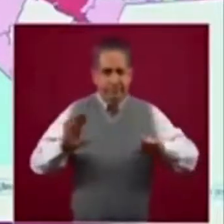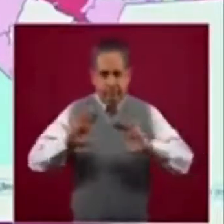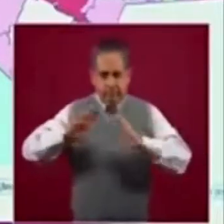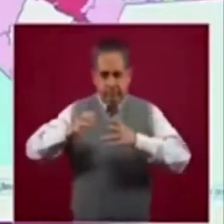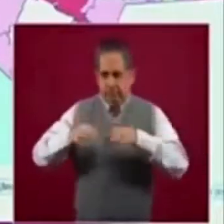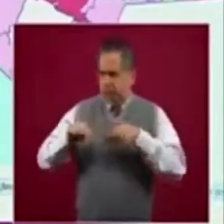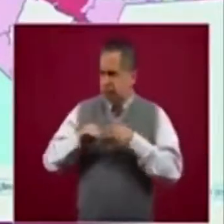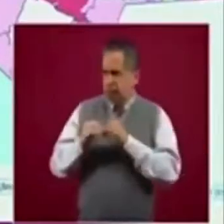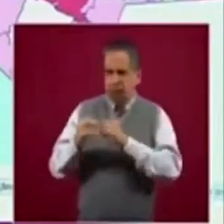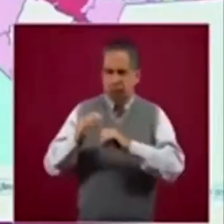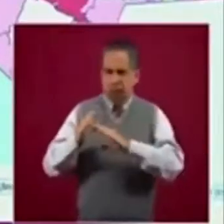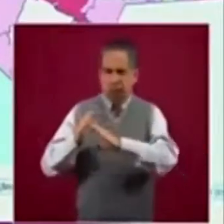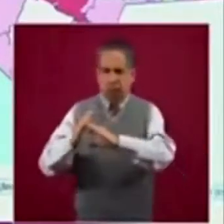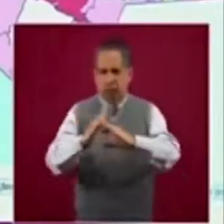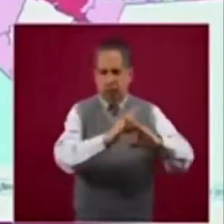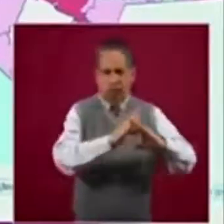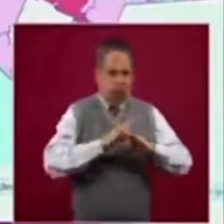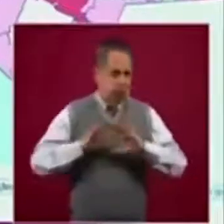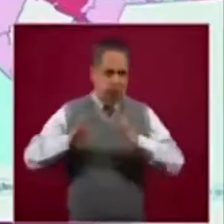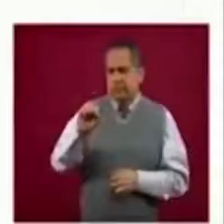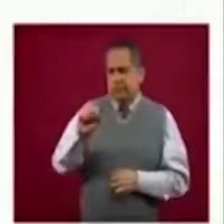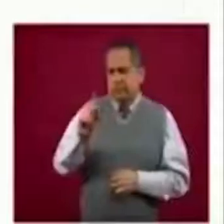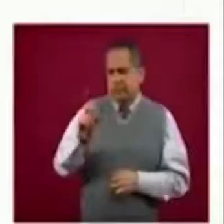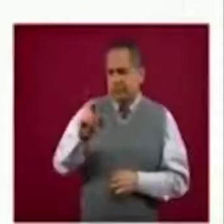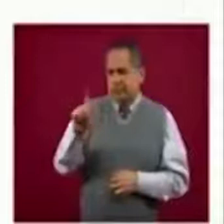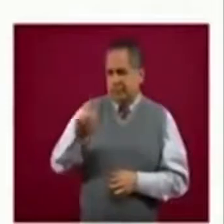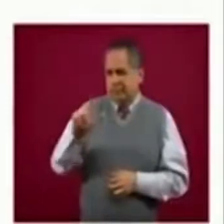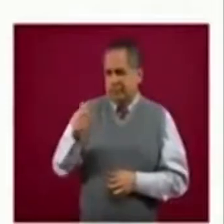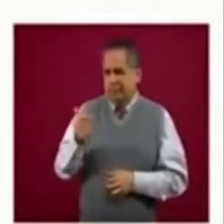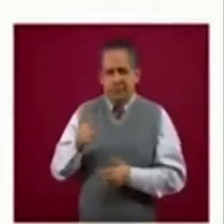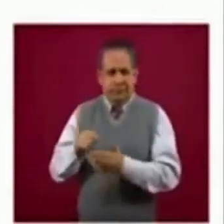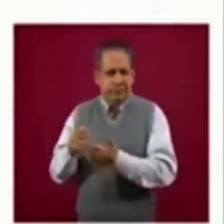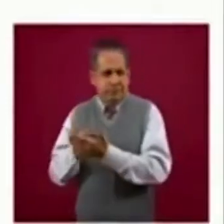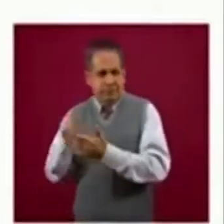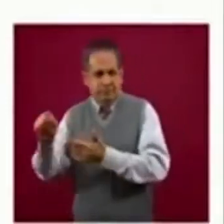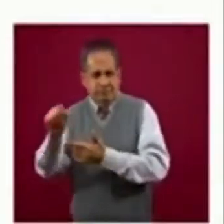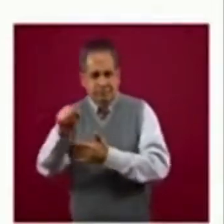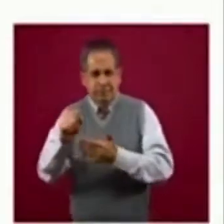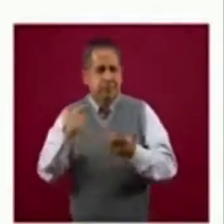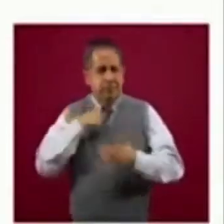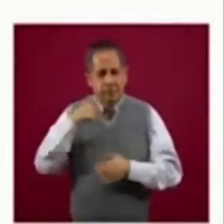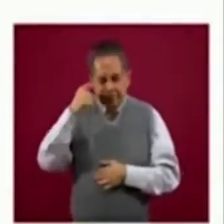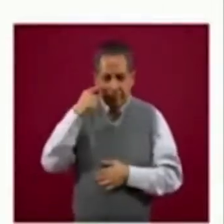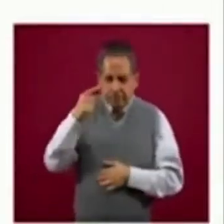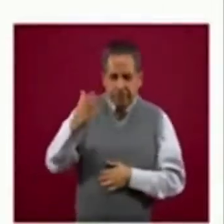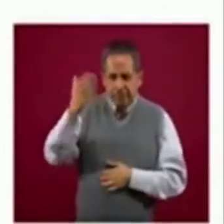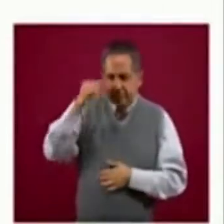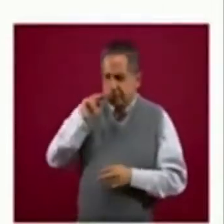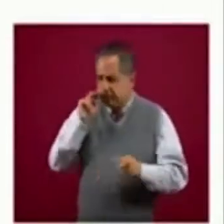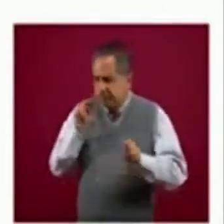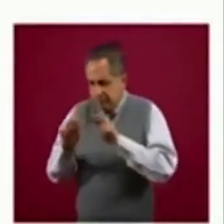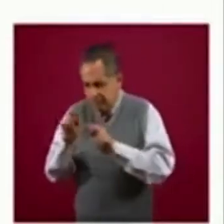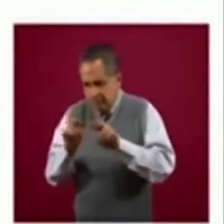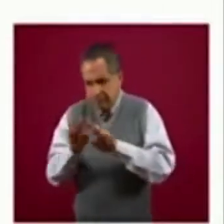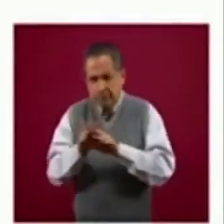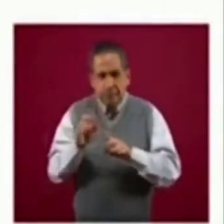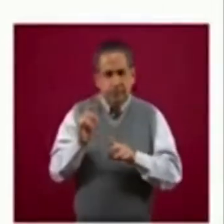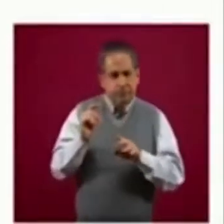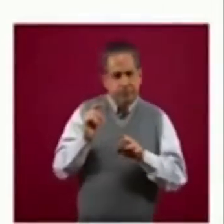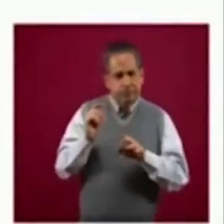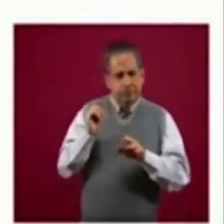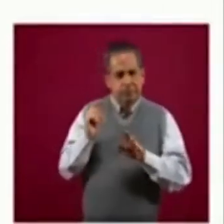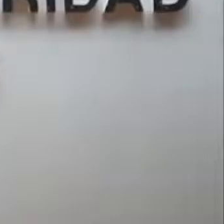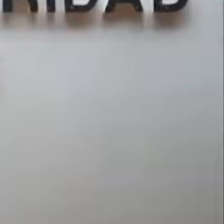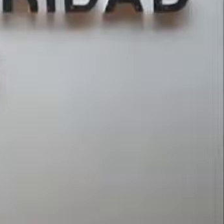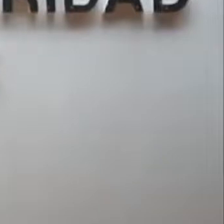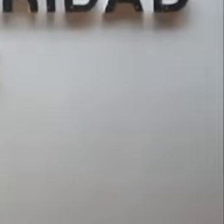hizo un análisis de Chiapas. Incluso enviaron de México gente especializada para que viniera